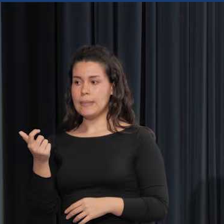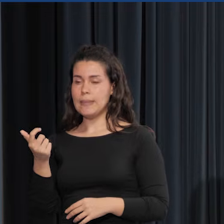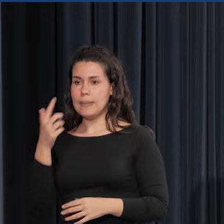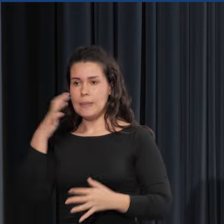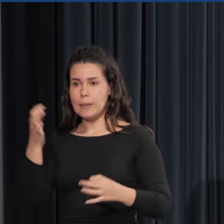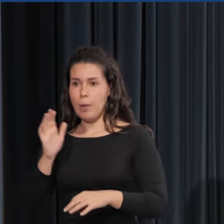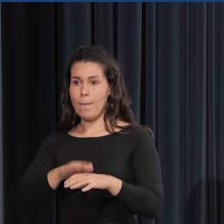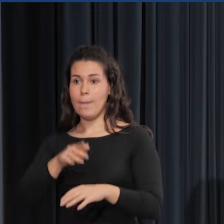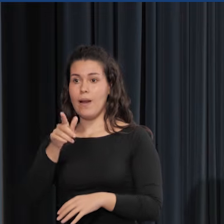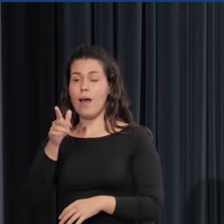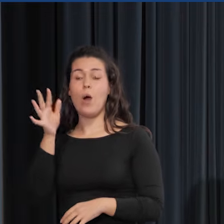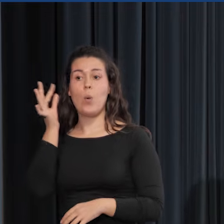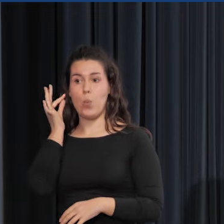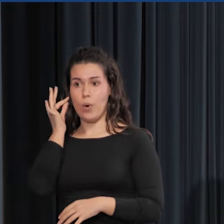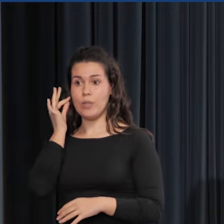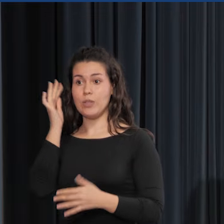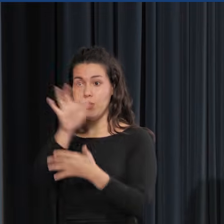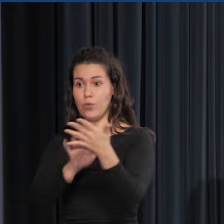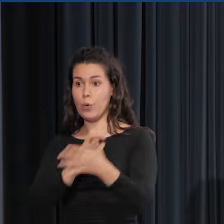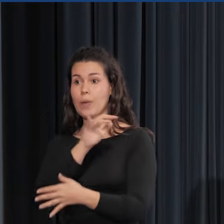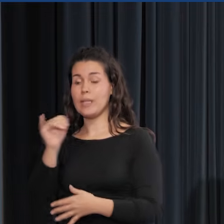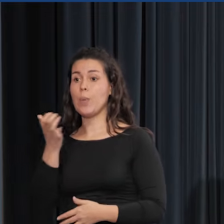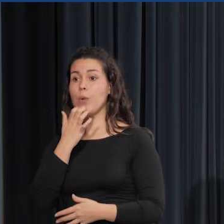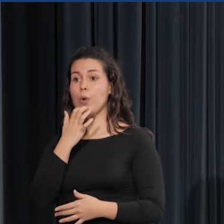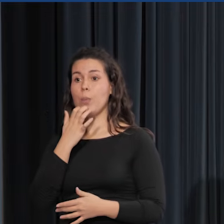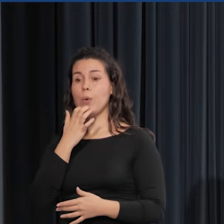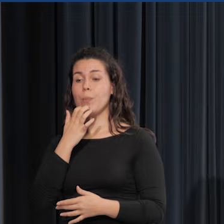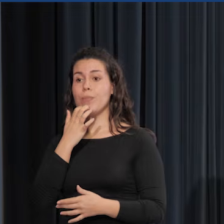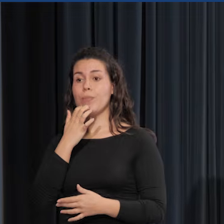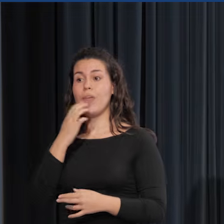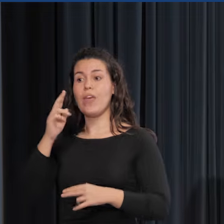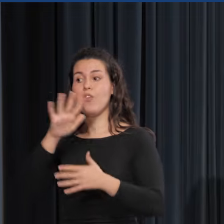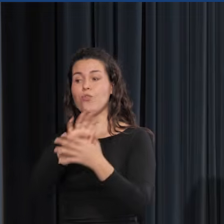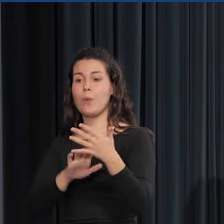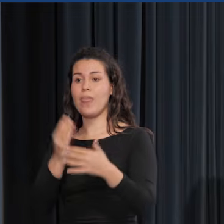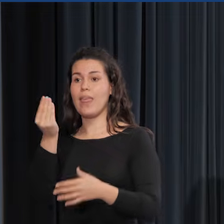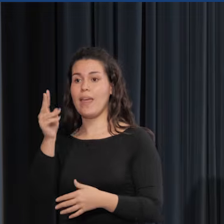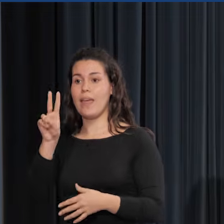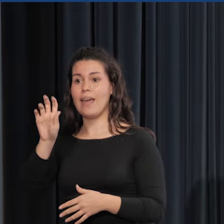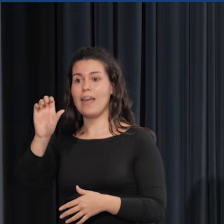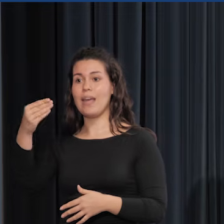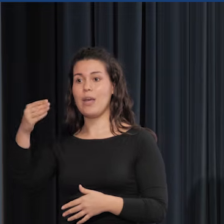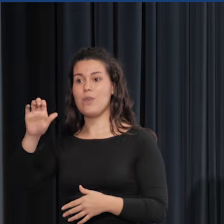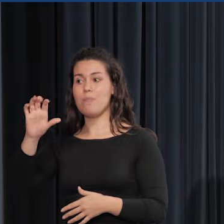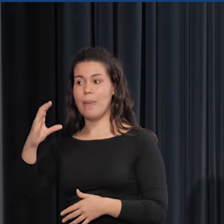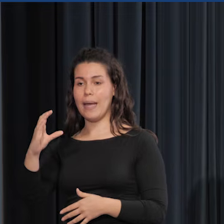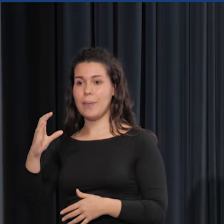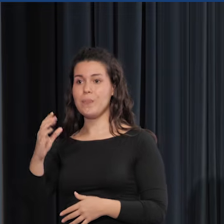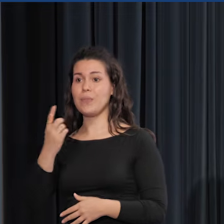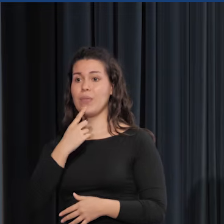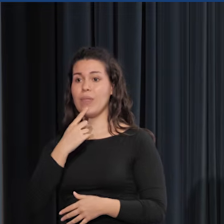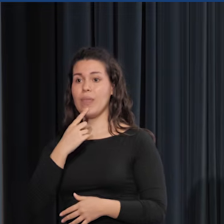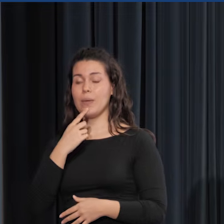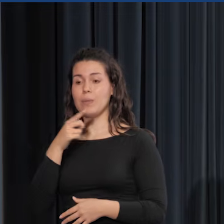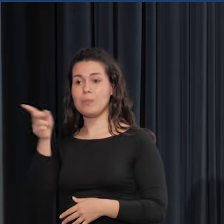mujeres y hay informes como el de la Comisión de la Construcción de Quebec que evidencian que ellas tienen muchos